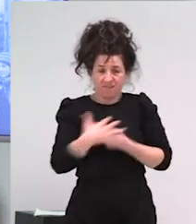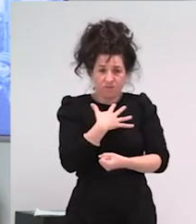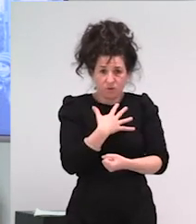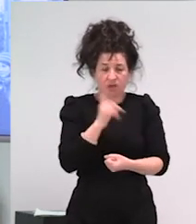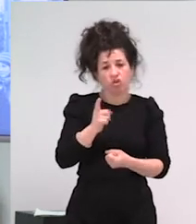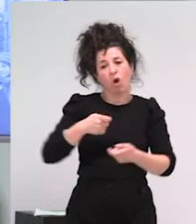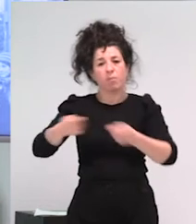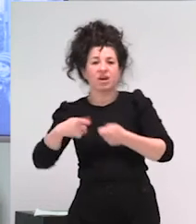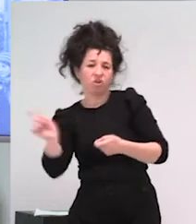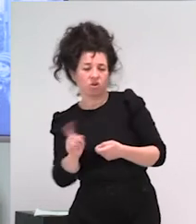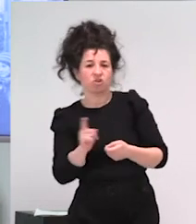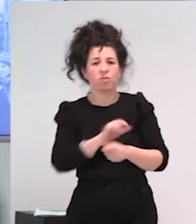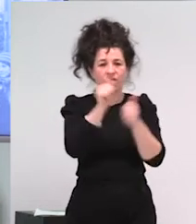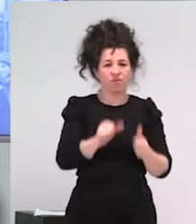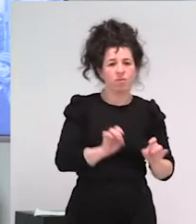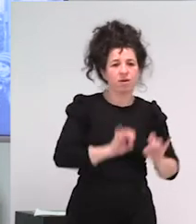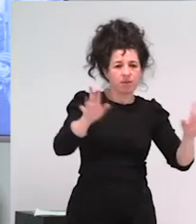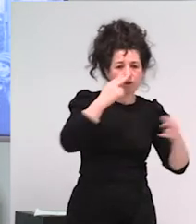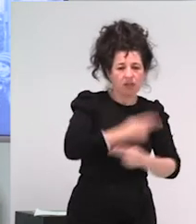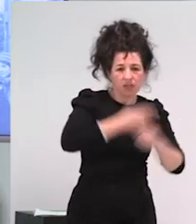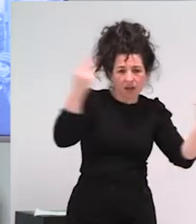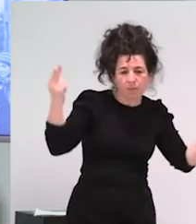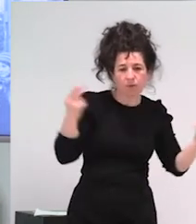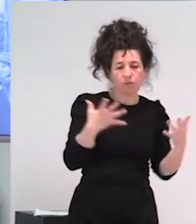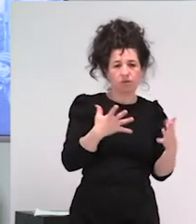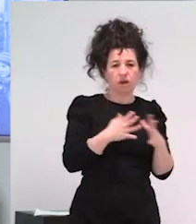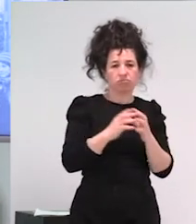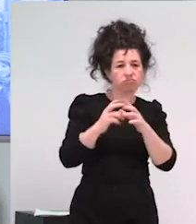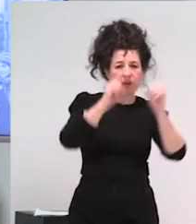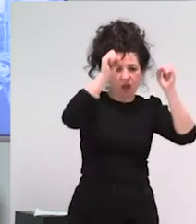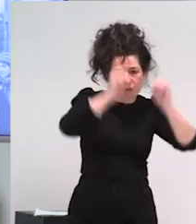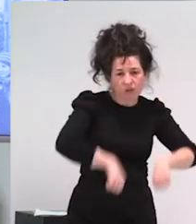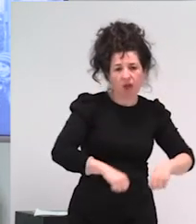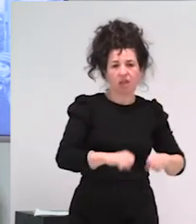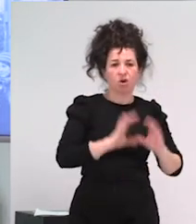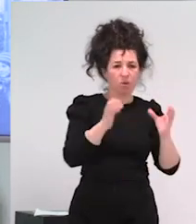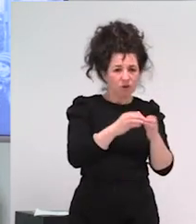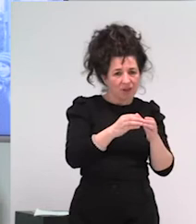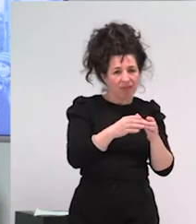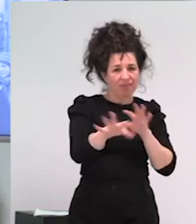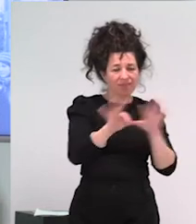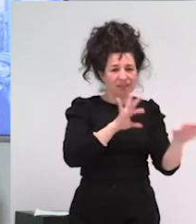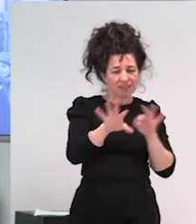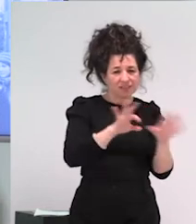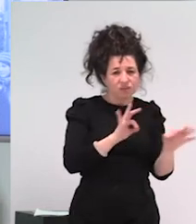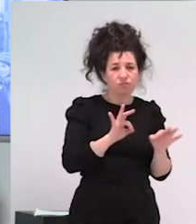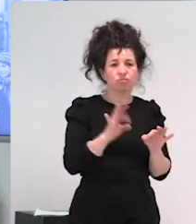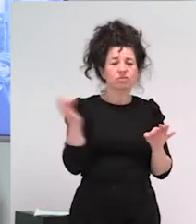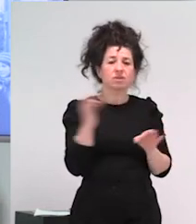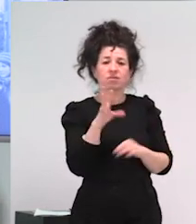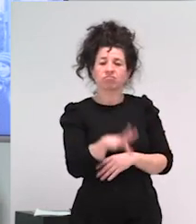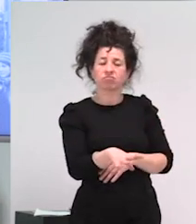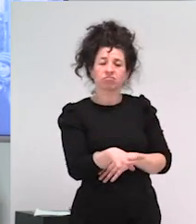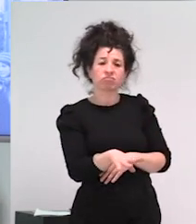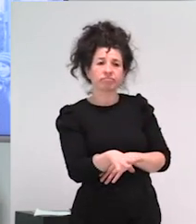sea democrática, que sea pública, que sea gestionada comunitariamente y que se entienda que se necesita